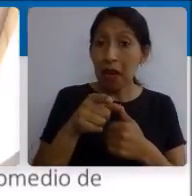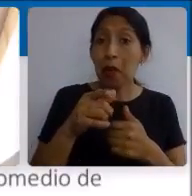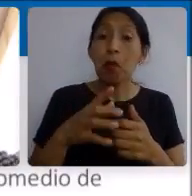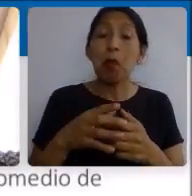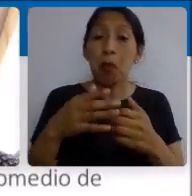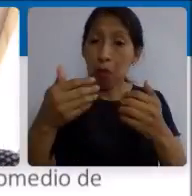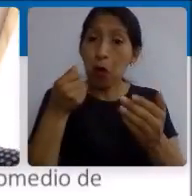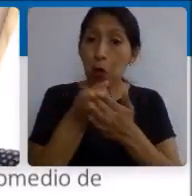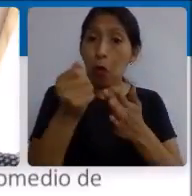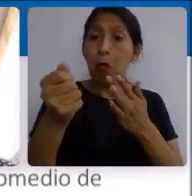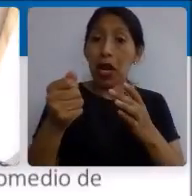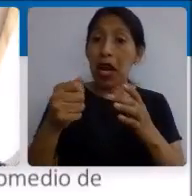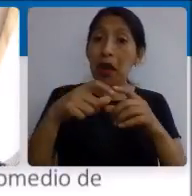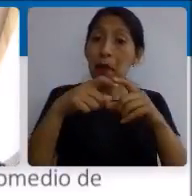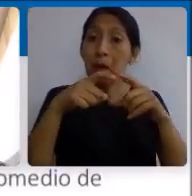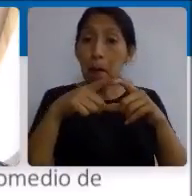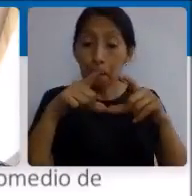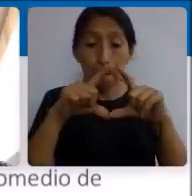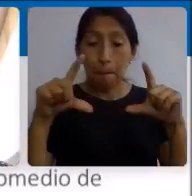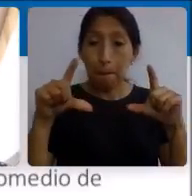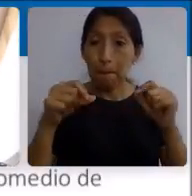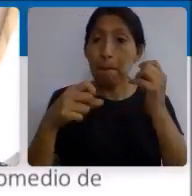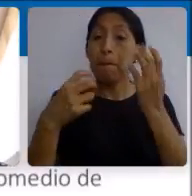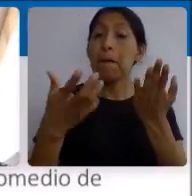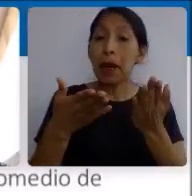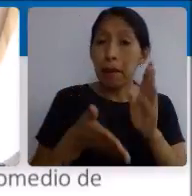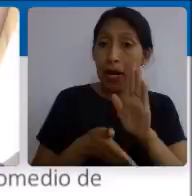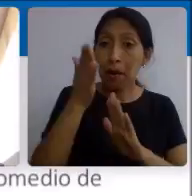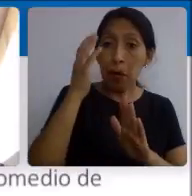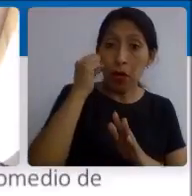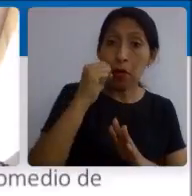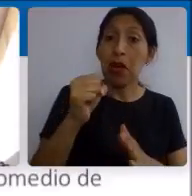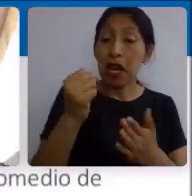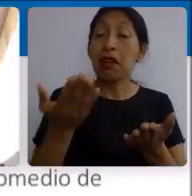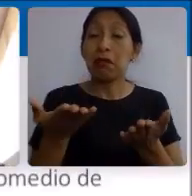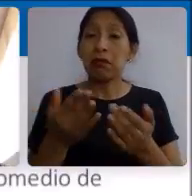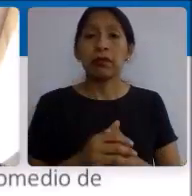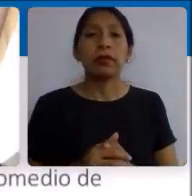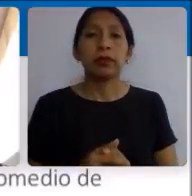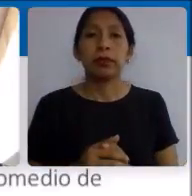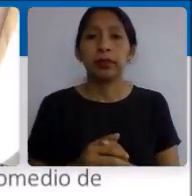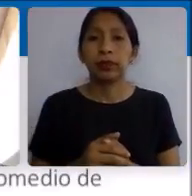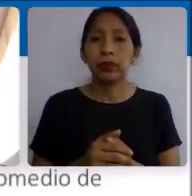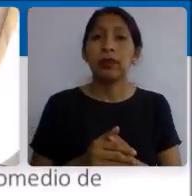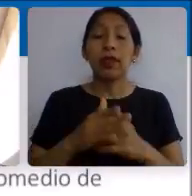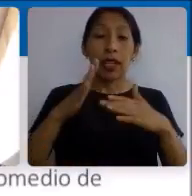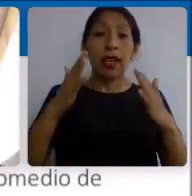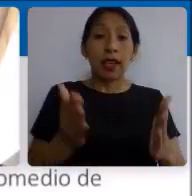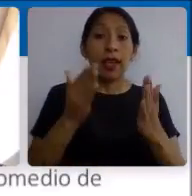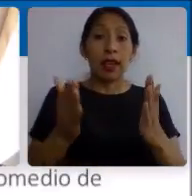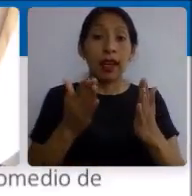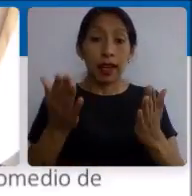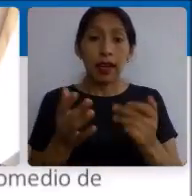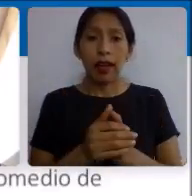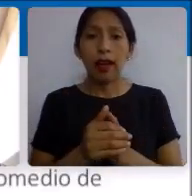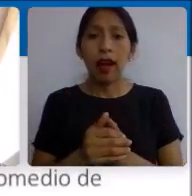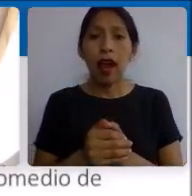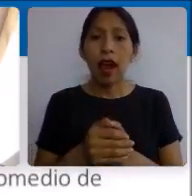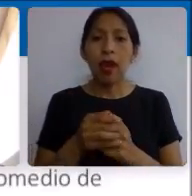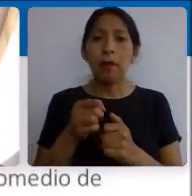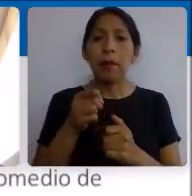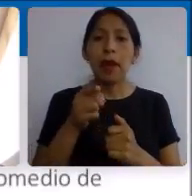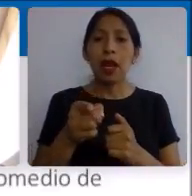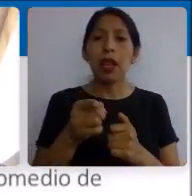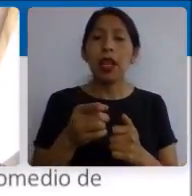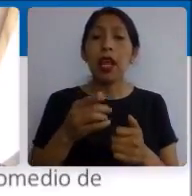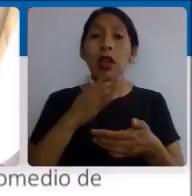o generar u organizar todo un viaje en menos de un mes, ¿no? El principal motivador de viaje es la cultura.